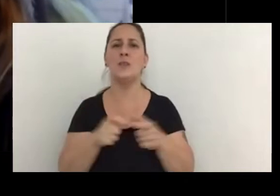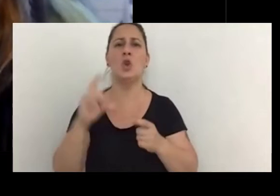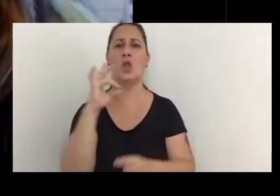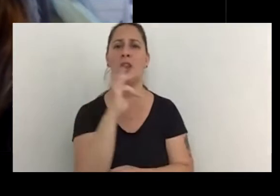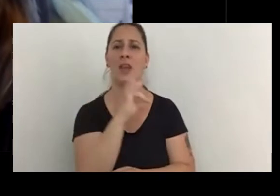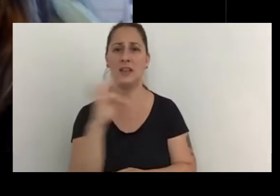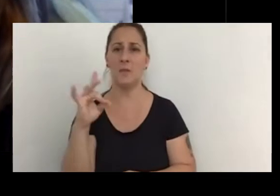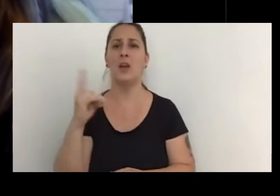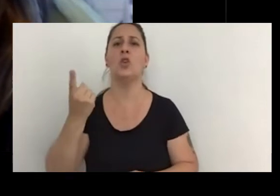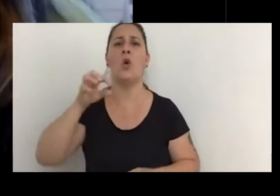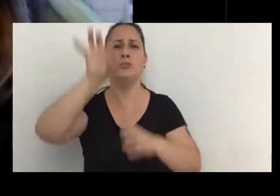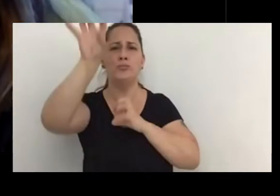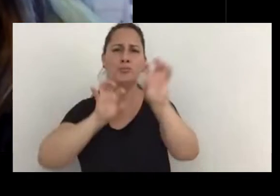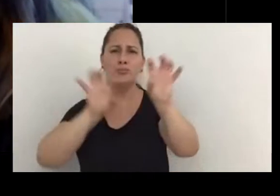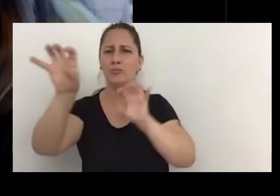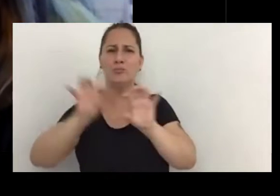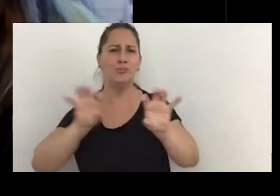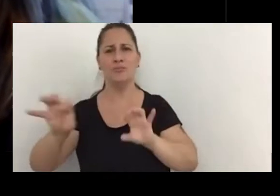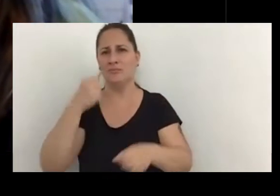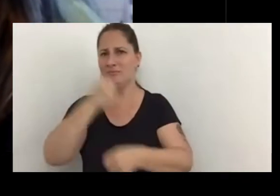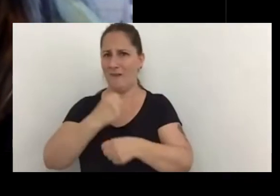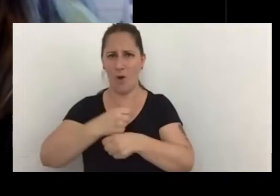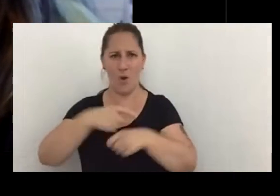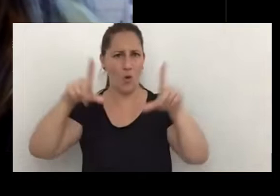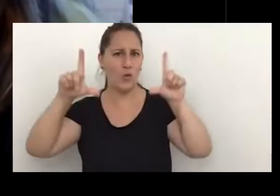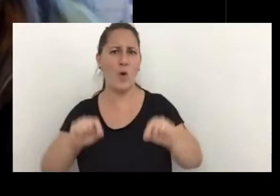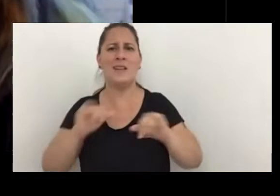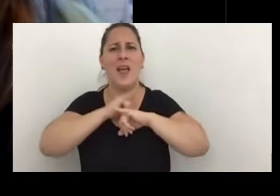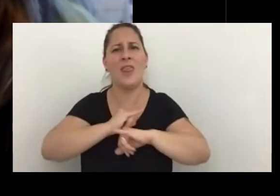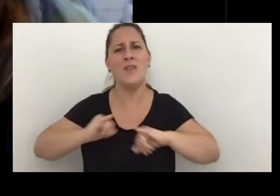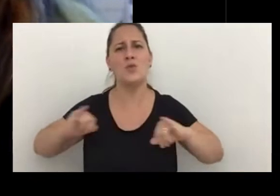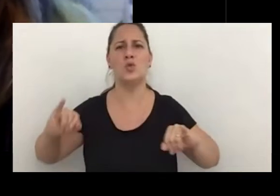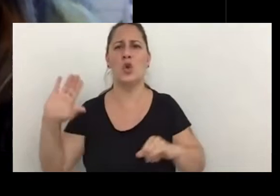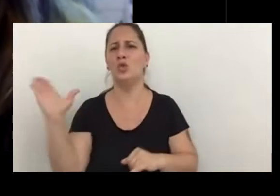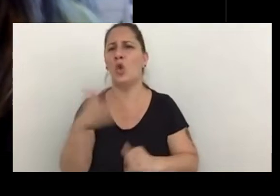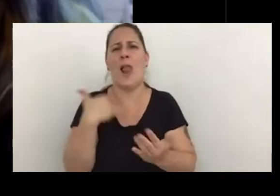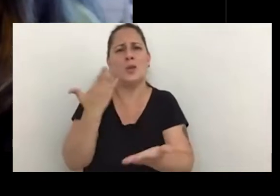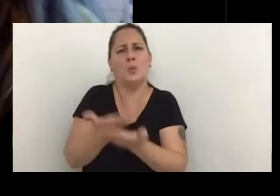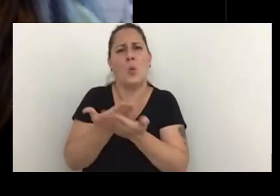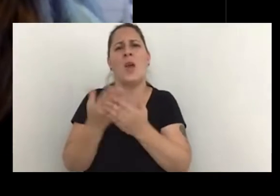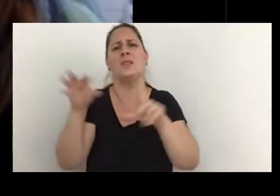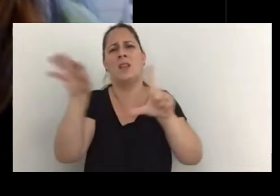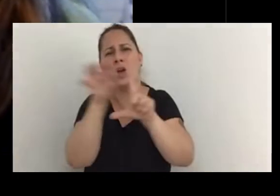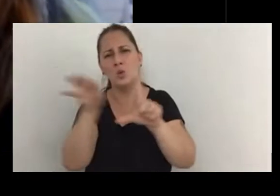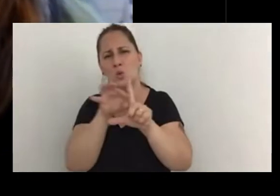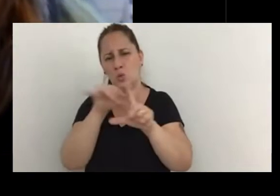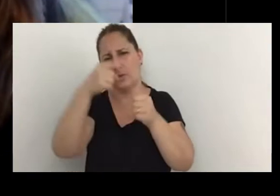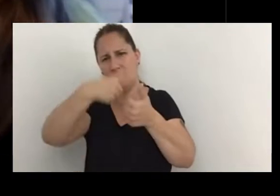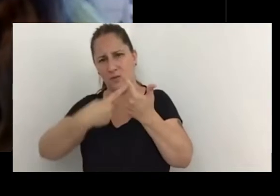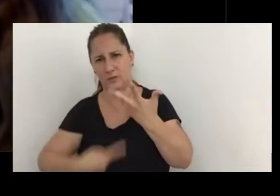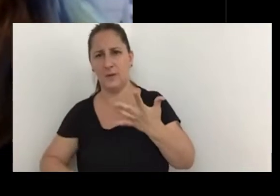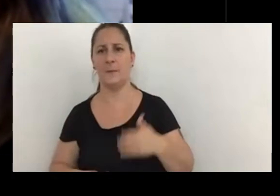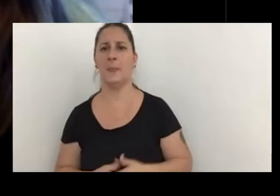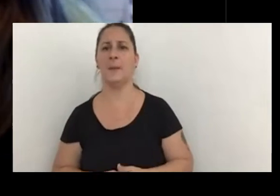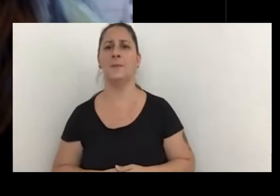las seccionales del país que también hacen un trabajo muy fuerte en la difusión de todas las propuestas y actividades que hacemos desde la Secretaría. Y